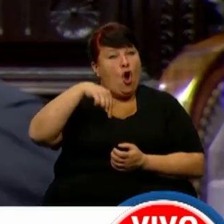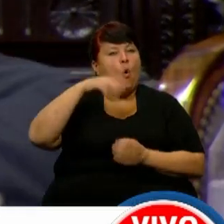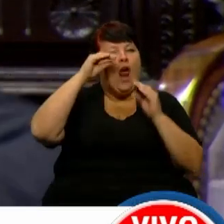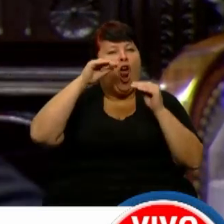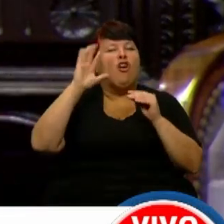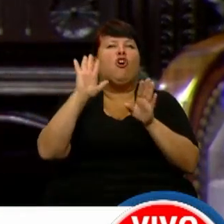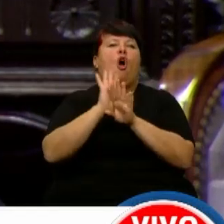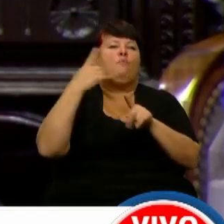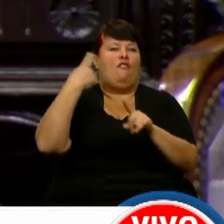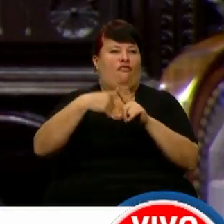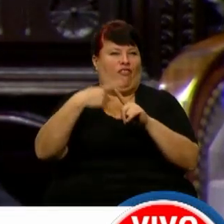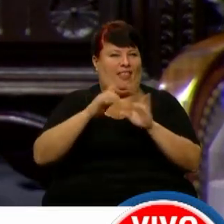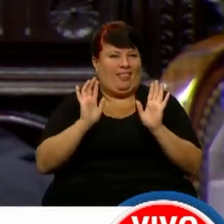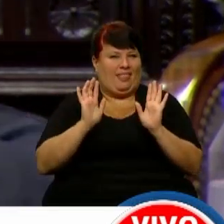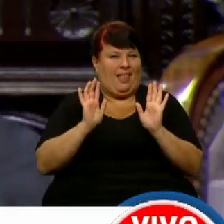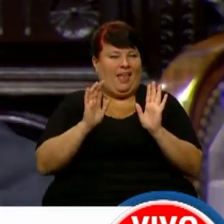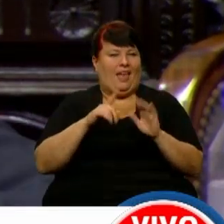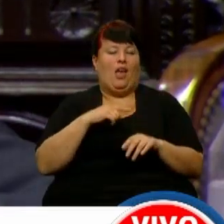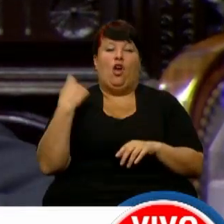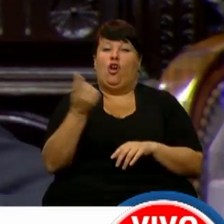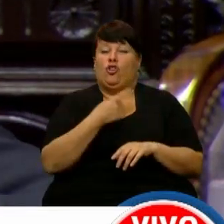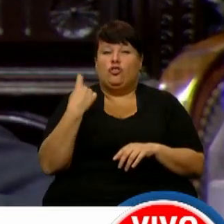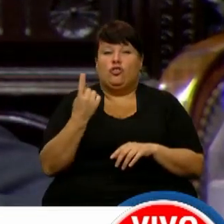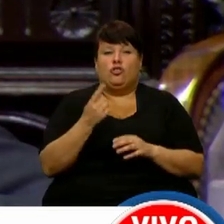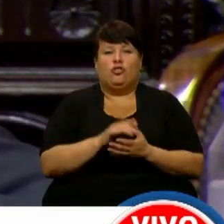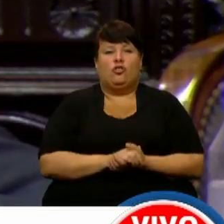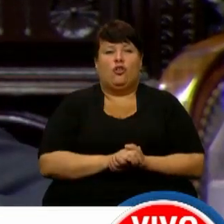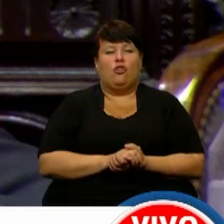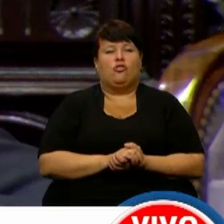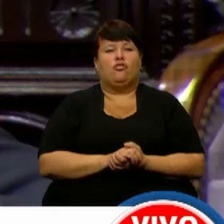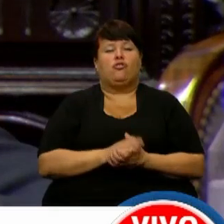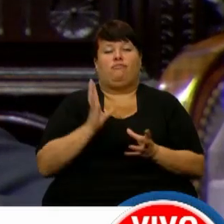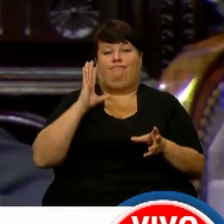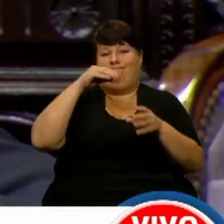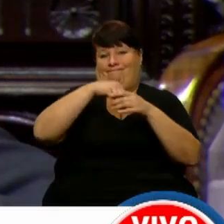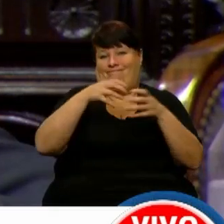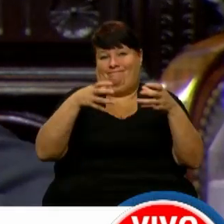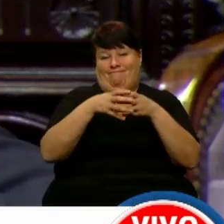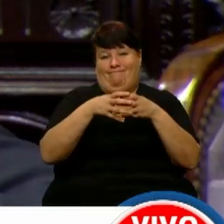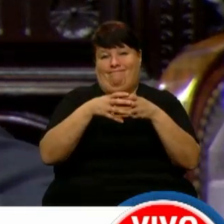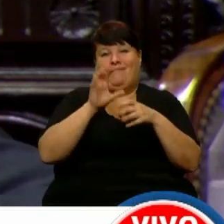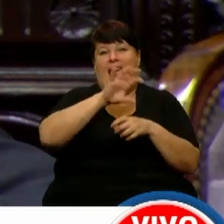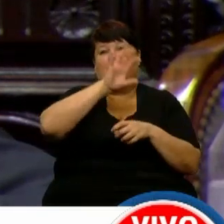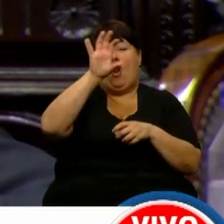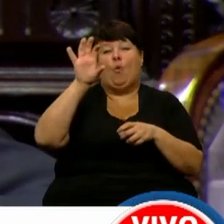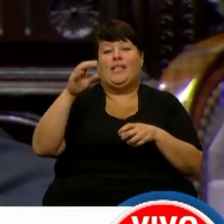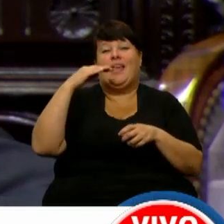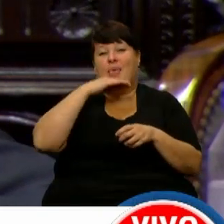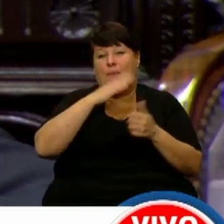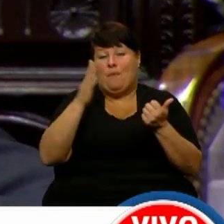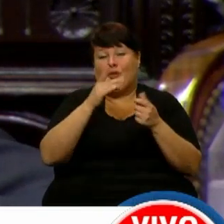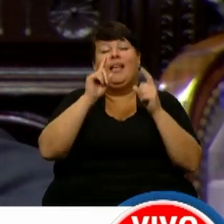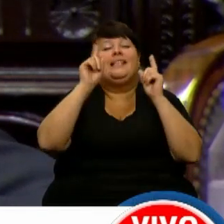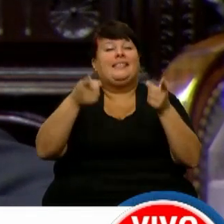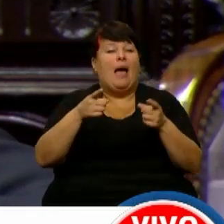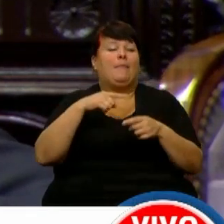noche para festejar. Todos quienes integramos las provincias vitivinícolas, pero